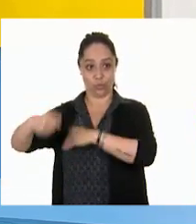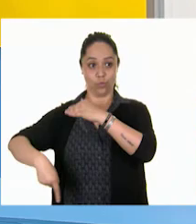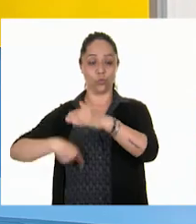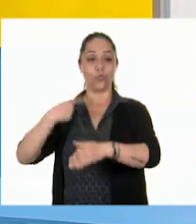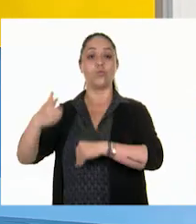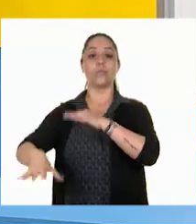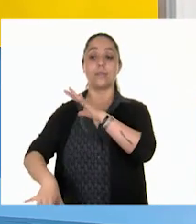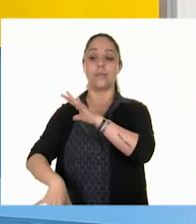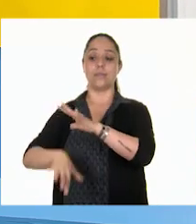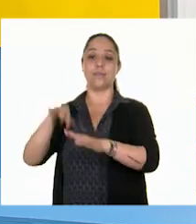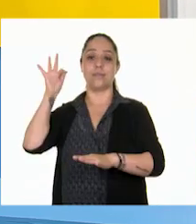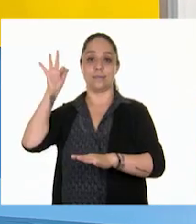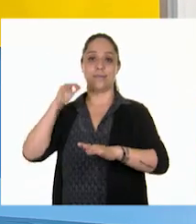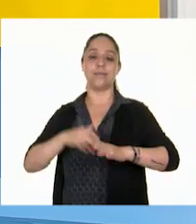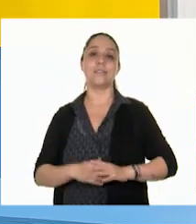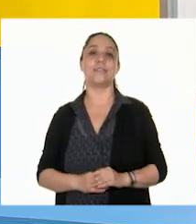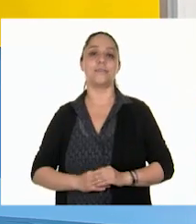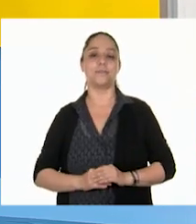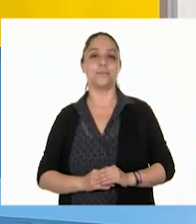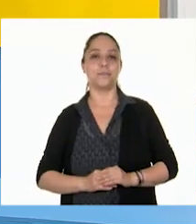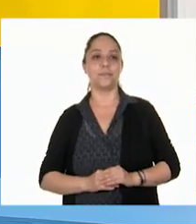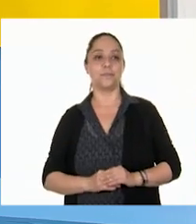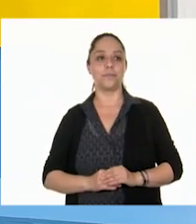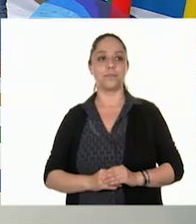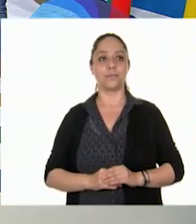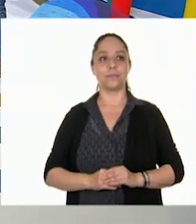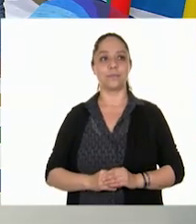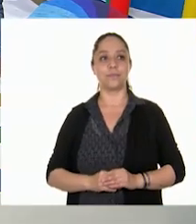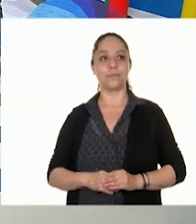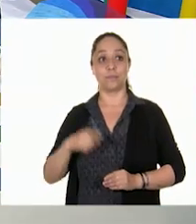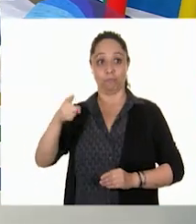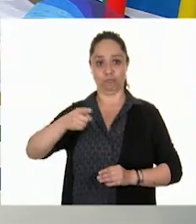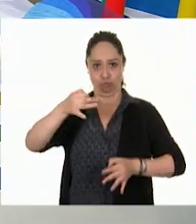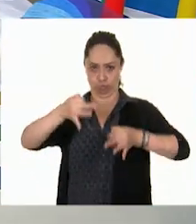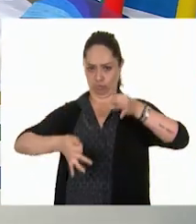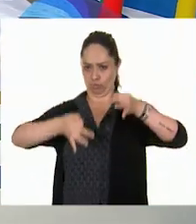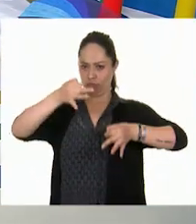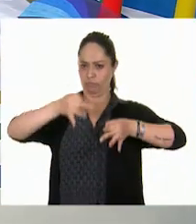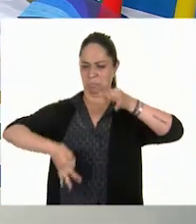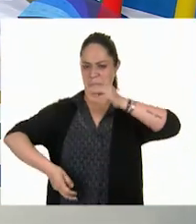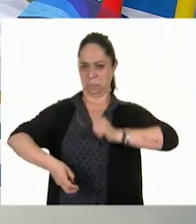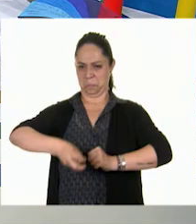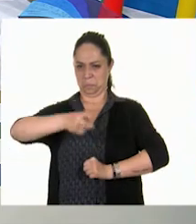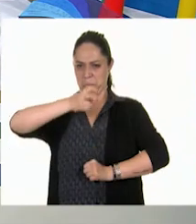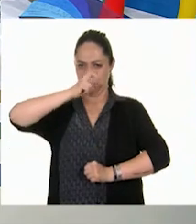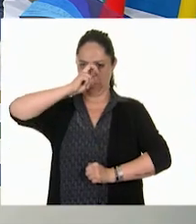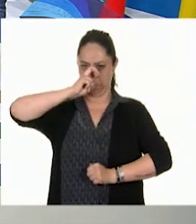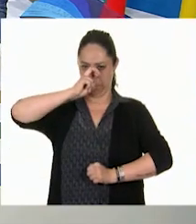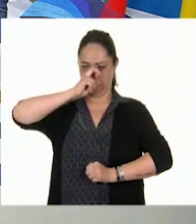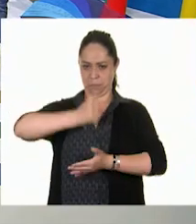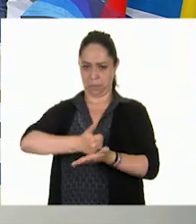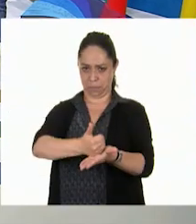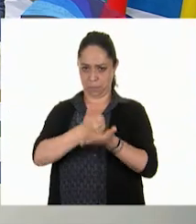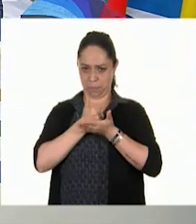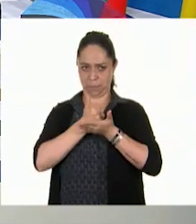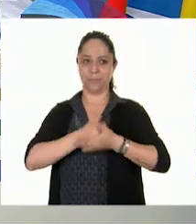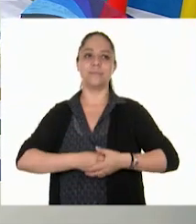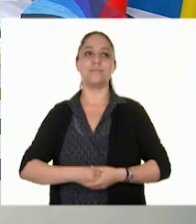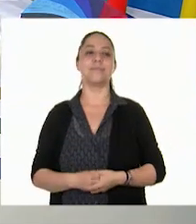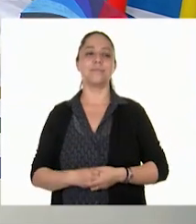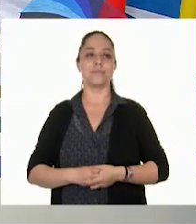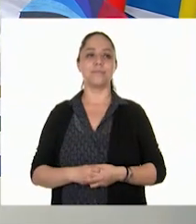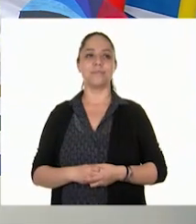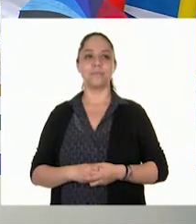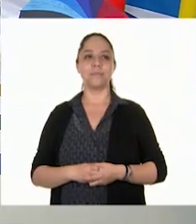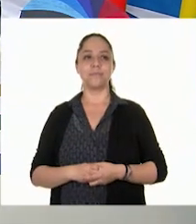sacamos la primera. Nuestra juez de hierro nos va a ayudar a leer. Por favor,